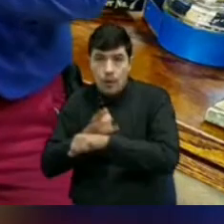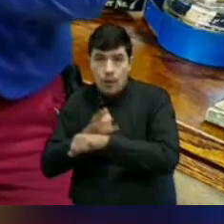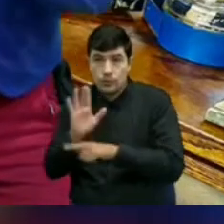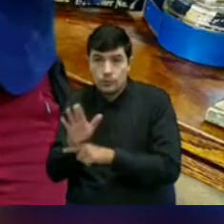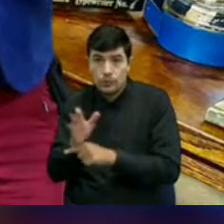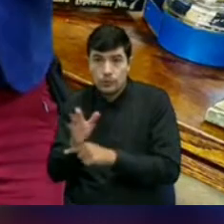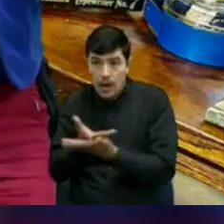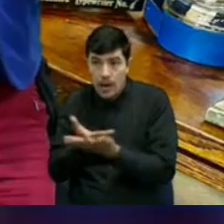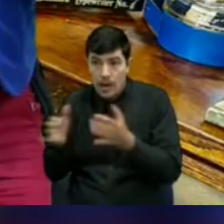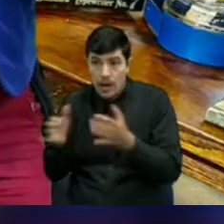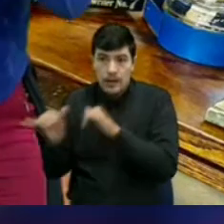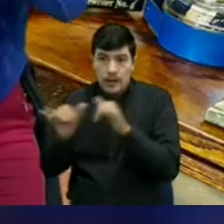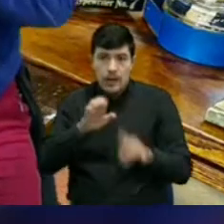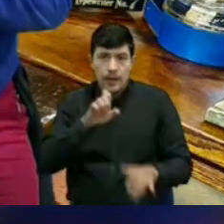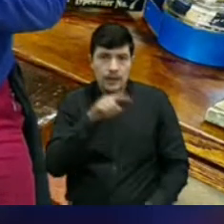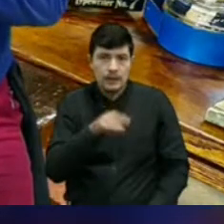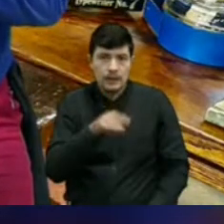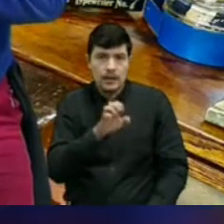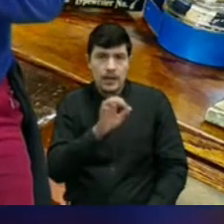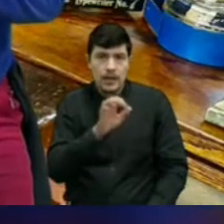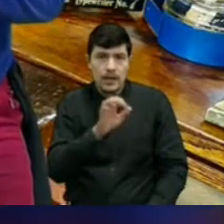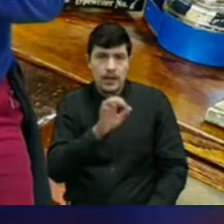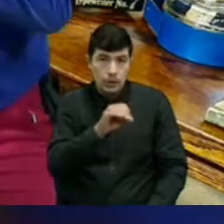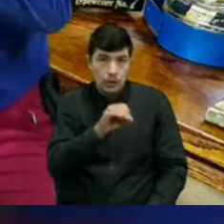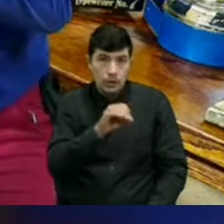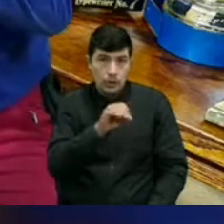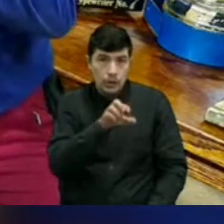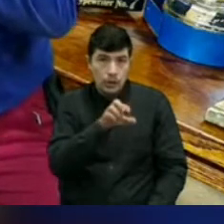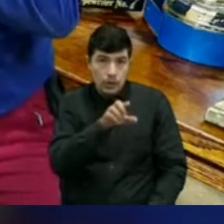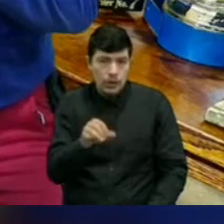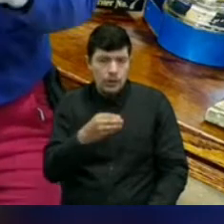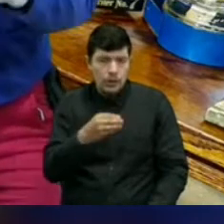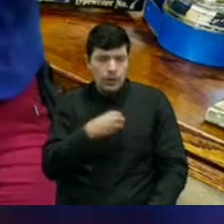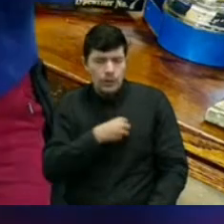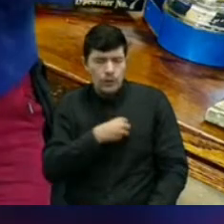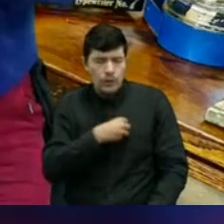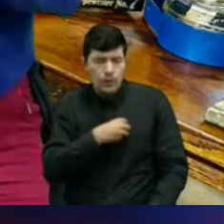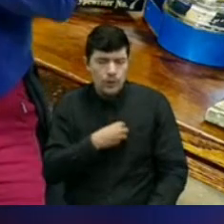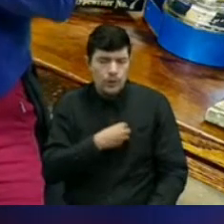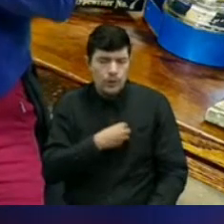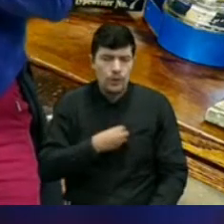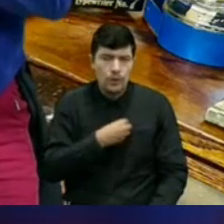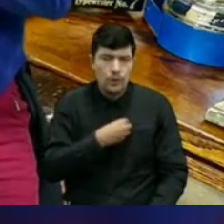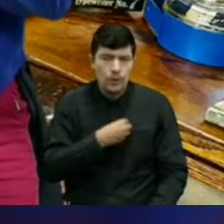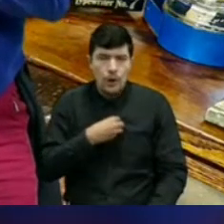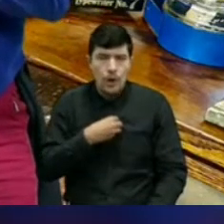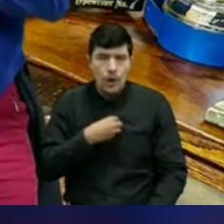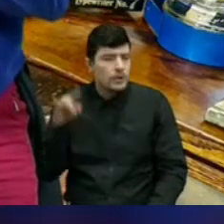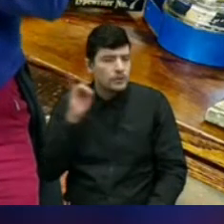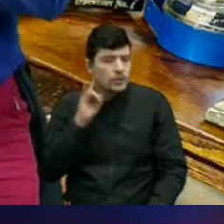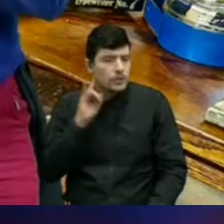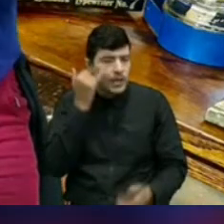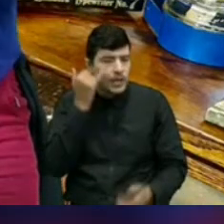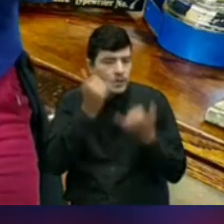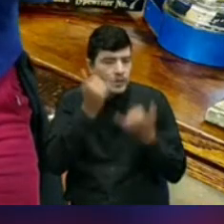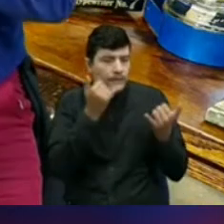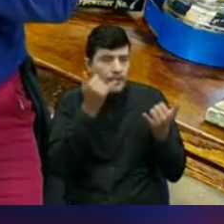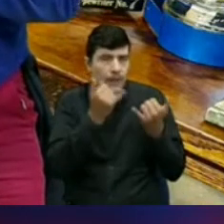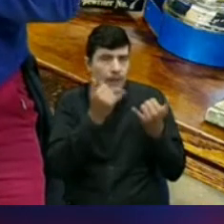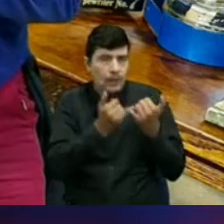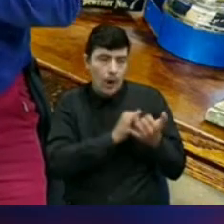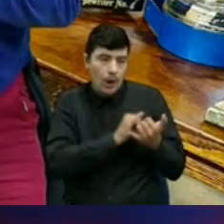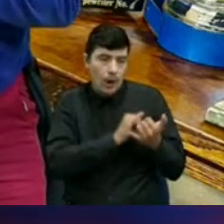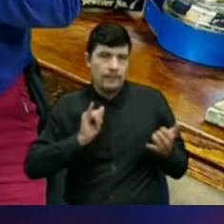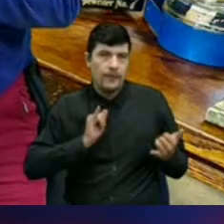al estetoscopio que utilizan los médicos de tu época para escuchar individualmente el sonido, como lo hacemos con